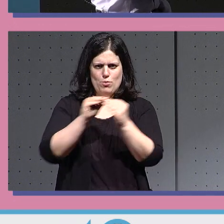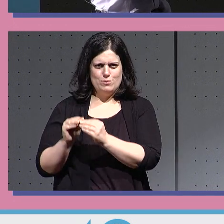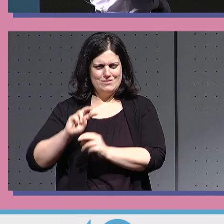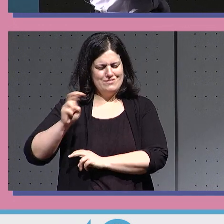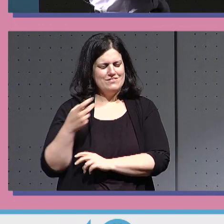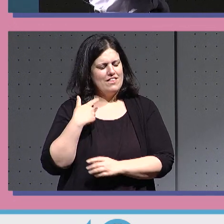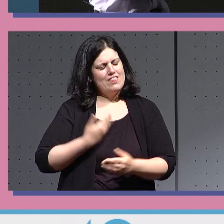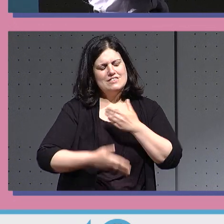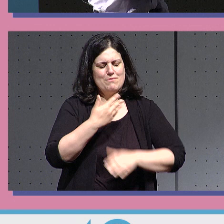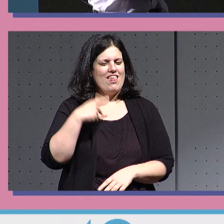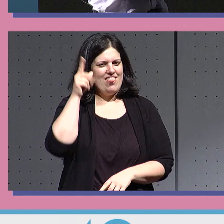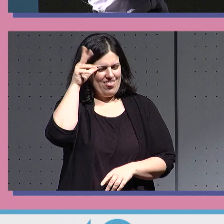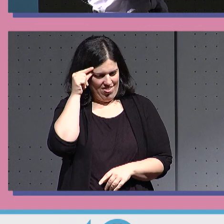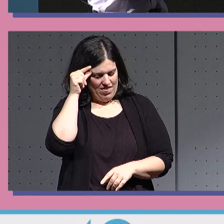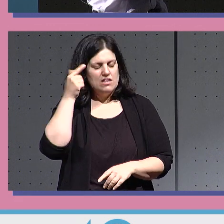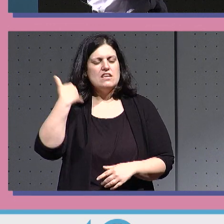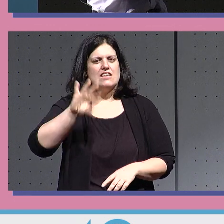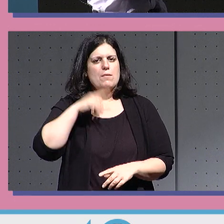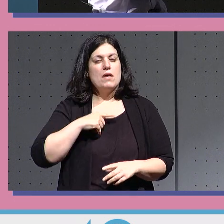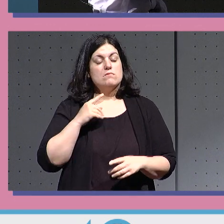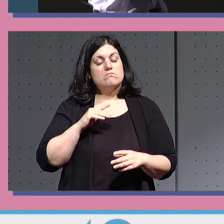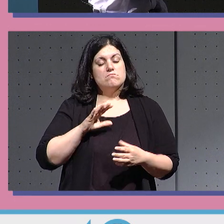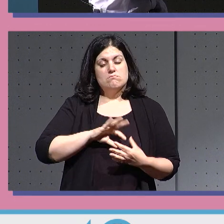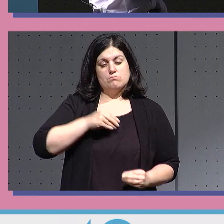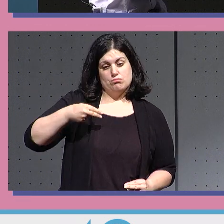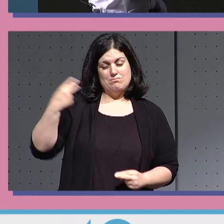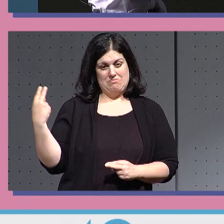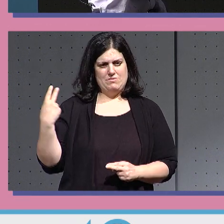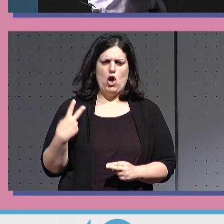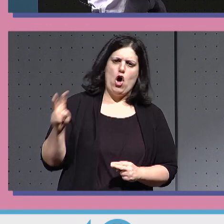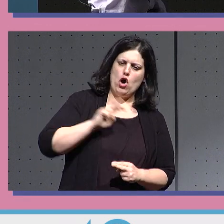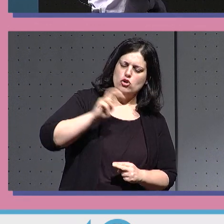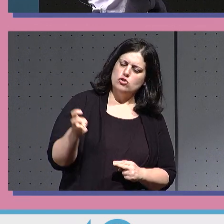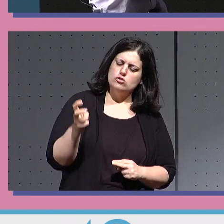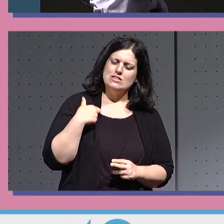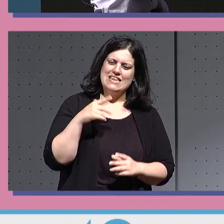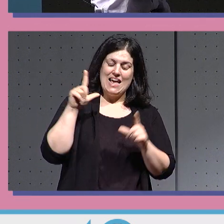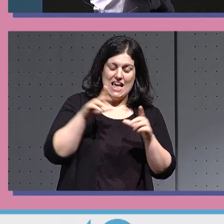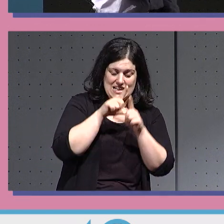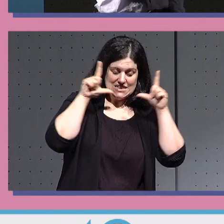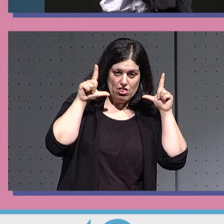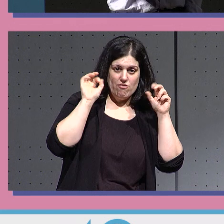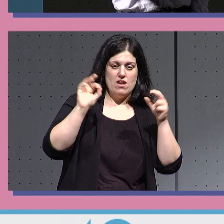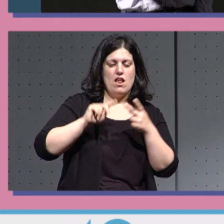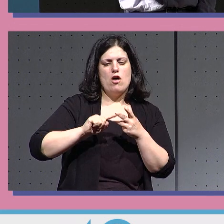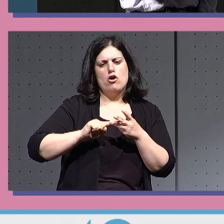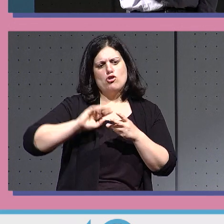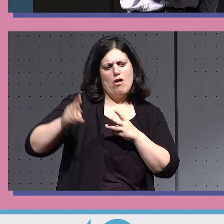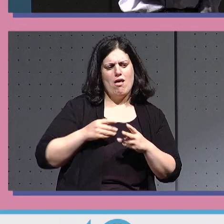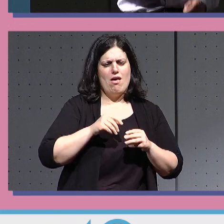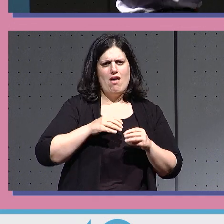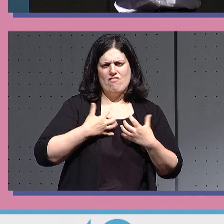discapacidad intelectual. Estos con esquizofrenia, otros con problemas metabólicos, estos con problemas de